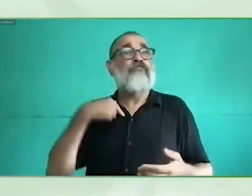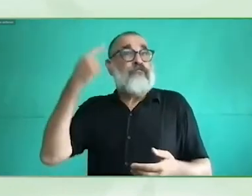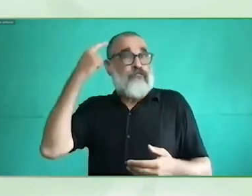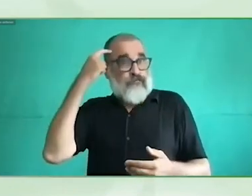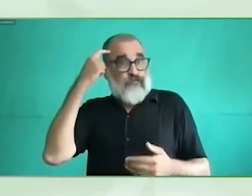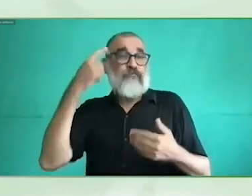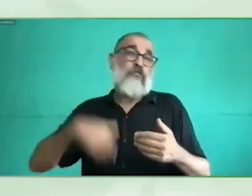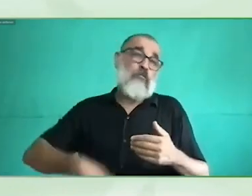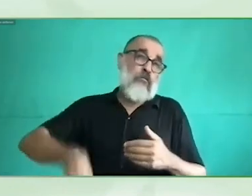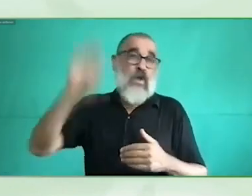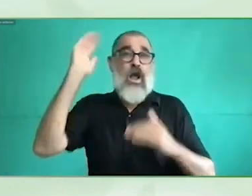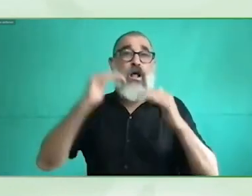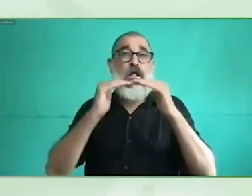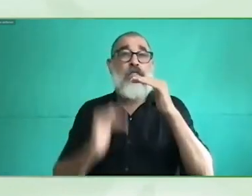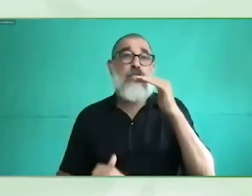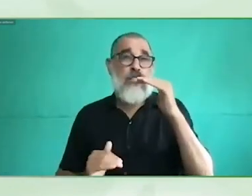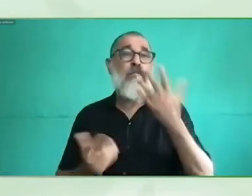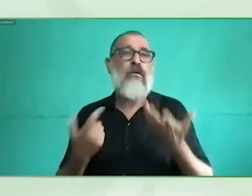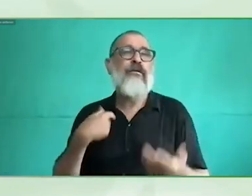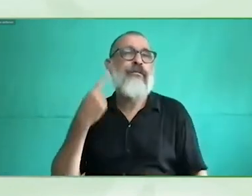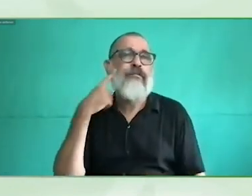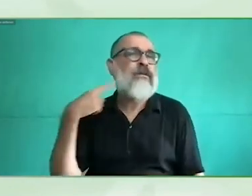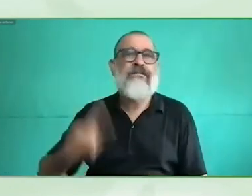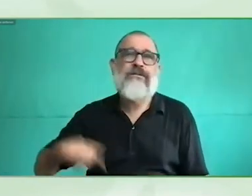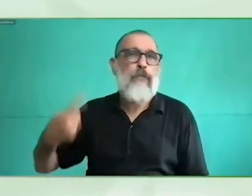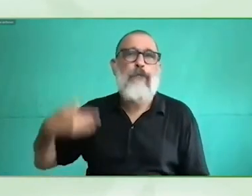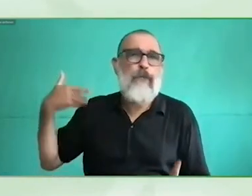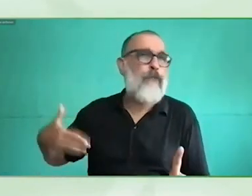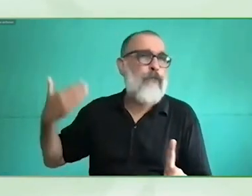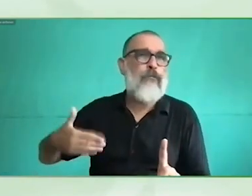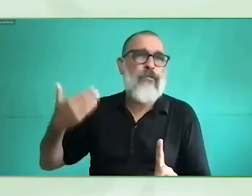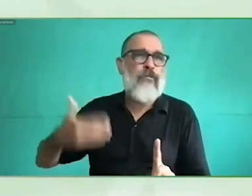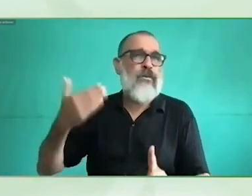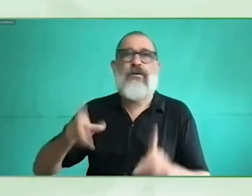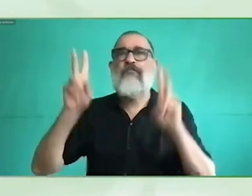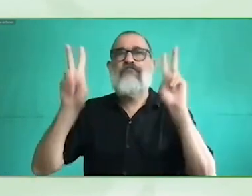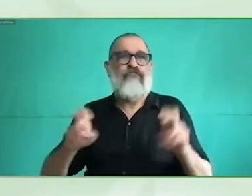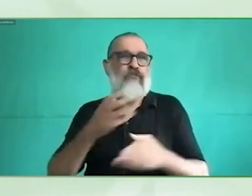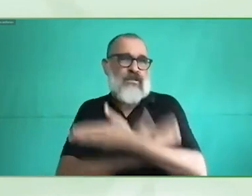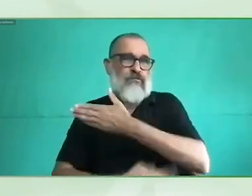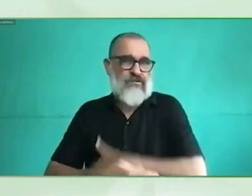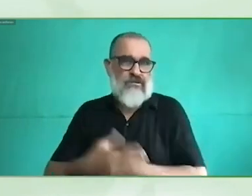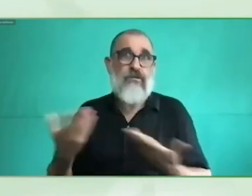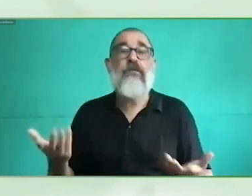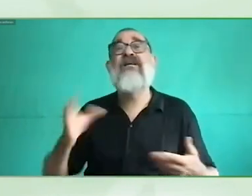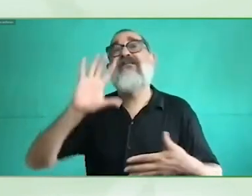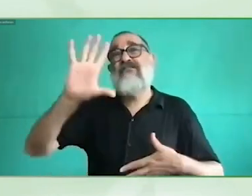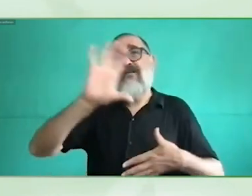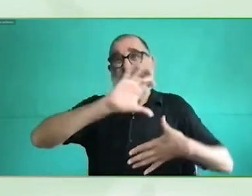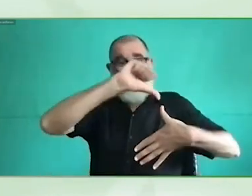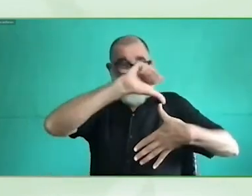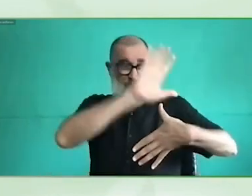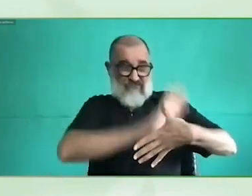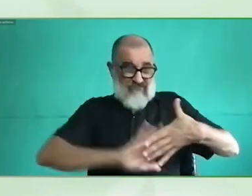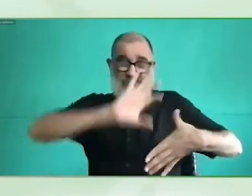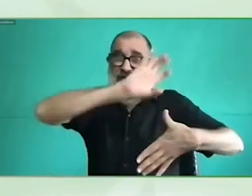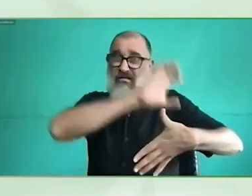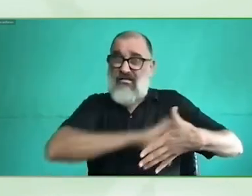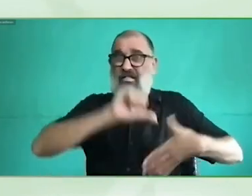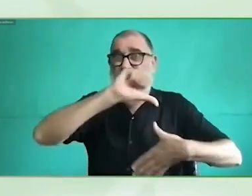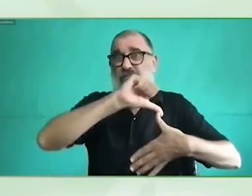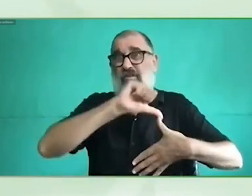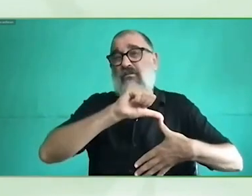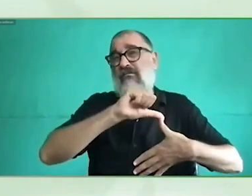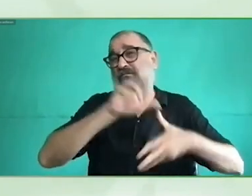rehabilitación que en el caso de las personas con parálisis cerebral es muy necesario en los primeros años de vida para estimular